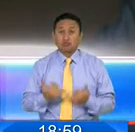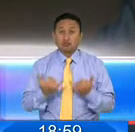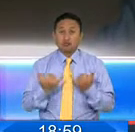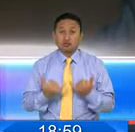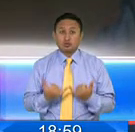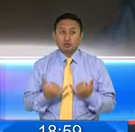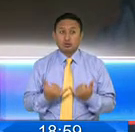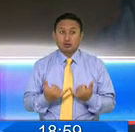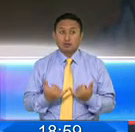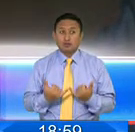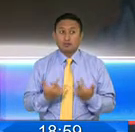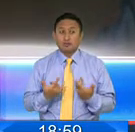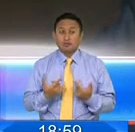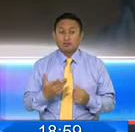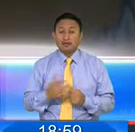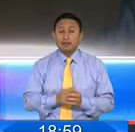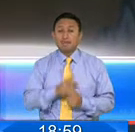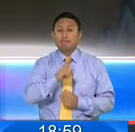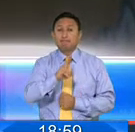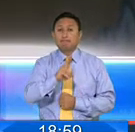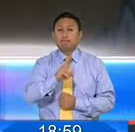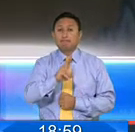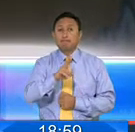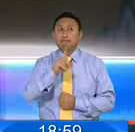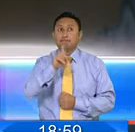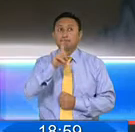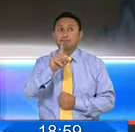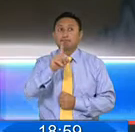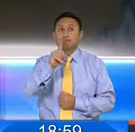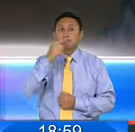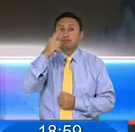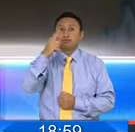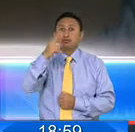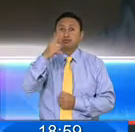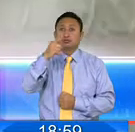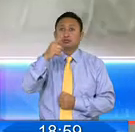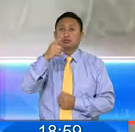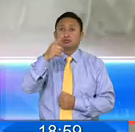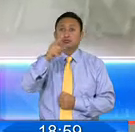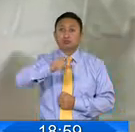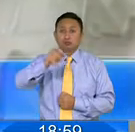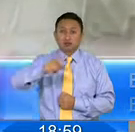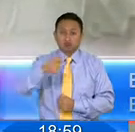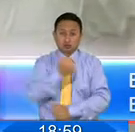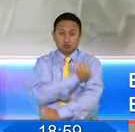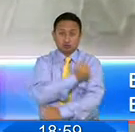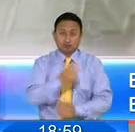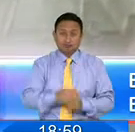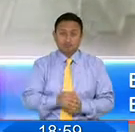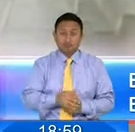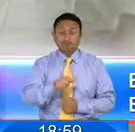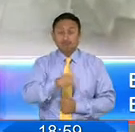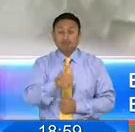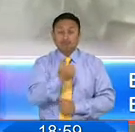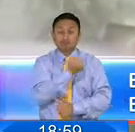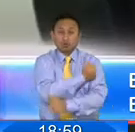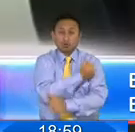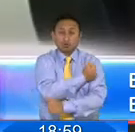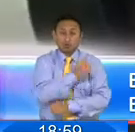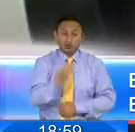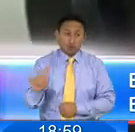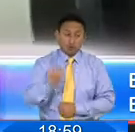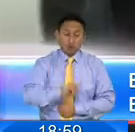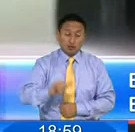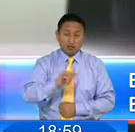vacunaron 21 21 millón de habitantes de rusia la vacuna rusa al igual que las otras vacunas creadas para combatir el coronavirus